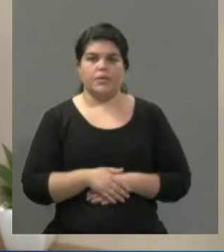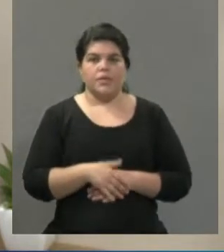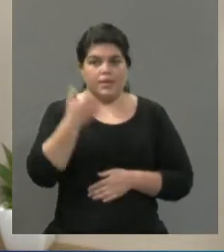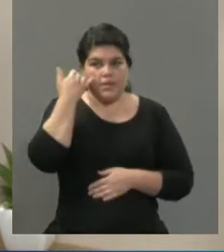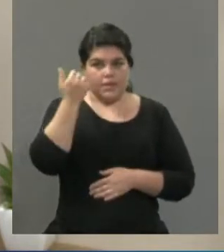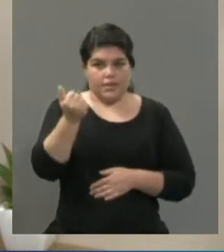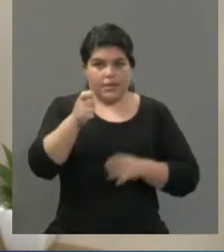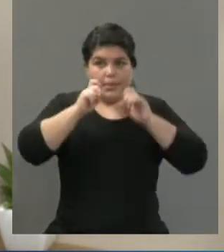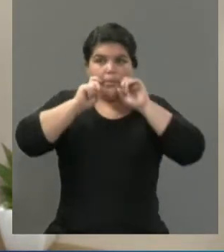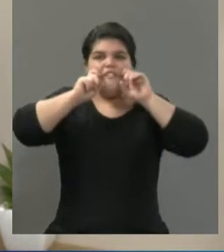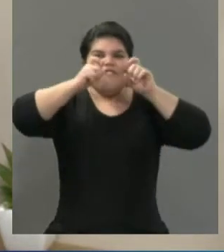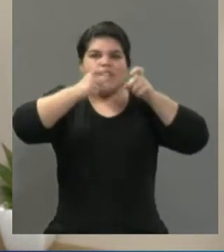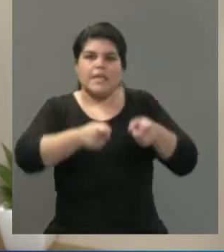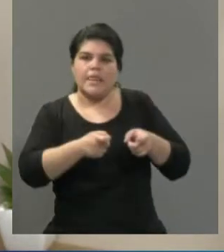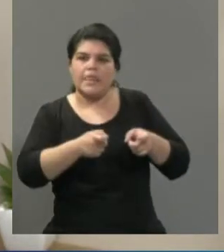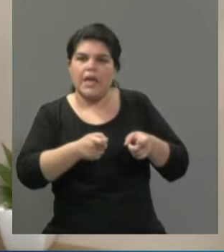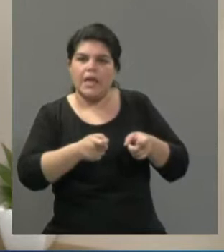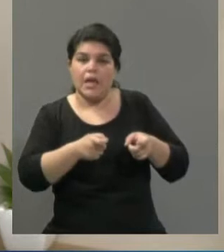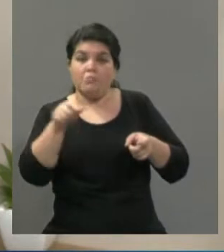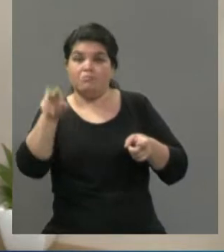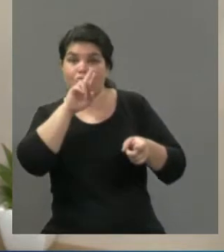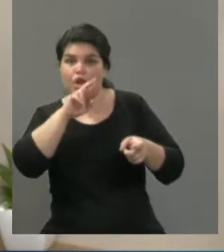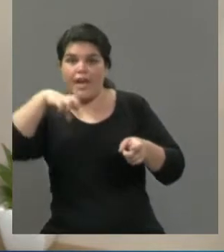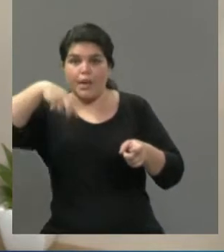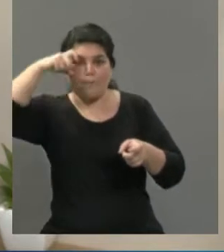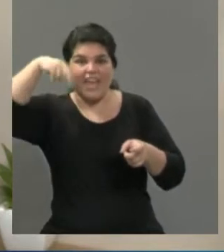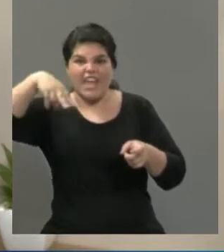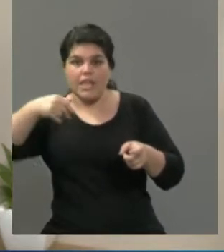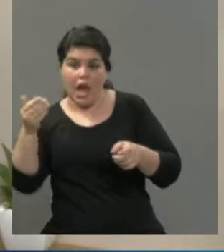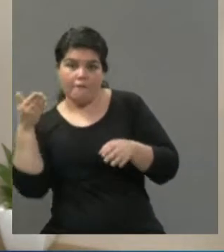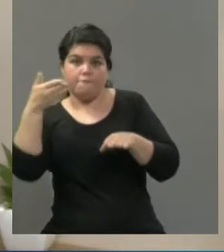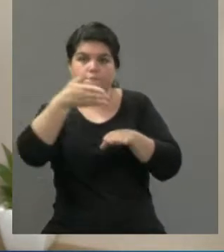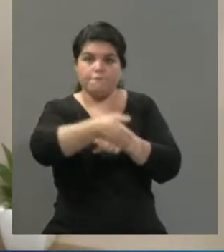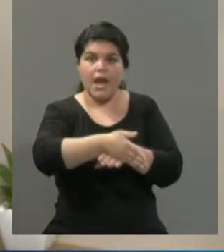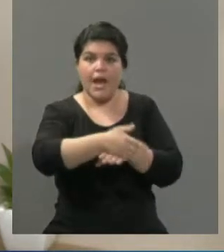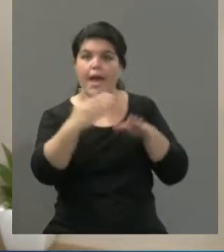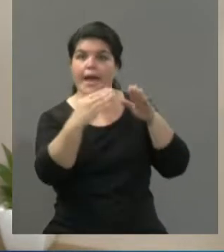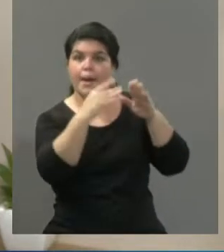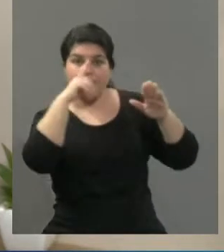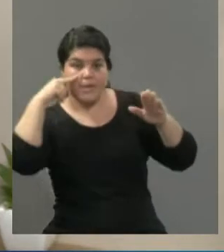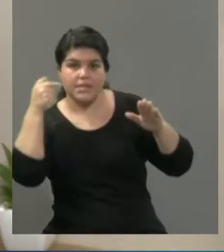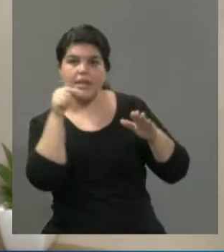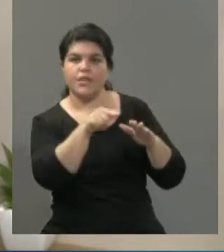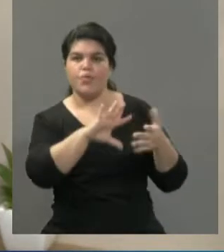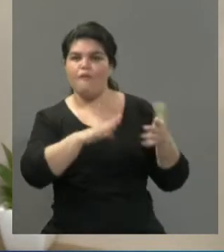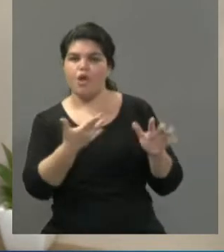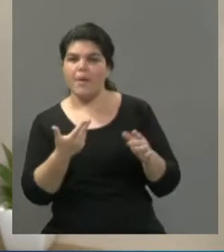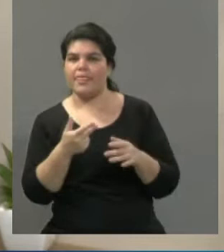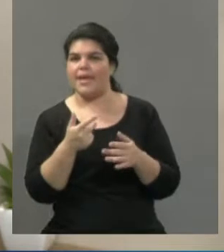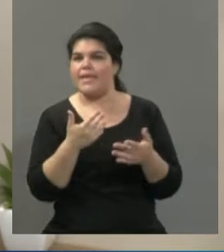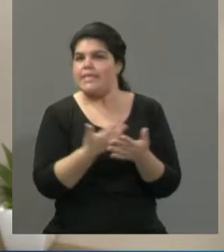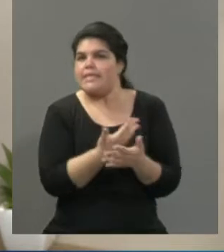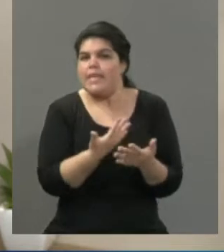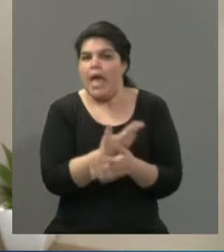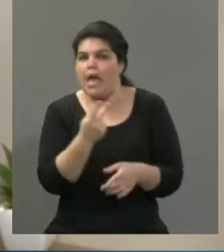actriz fue de carácter sexual. Sí. Es decir, que tenía alguna relación sexual con el presidente, y lo que genera